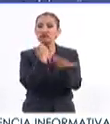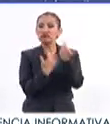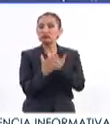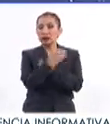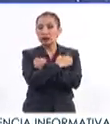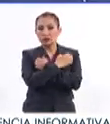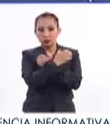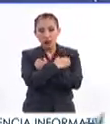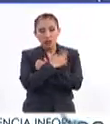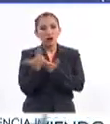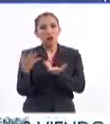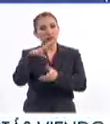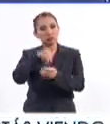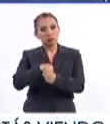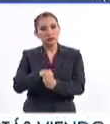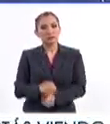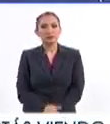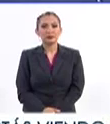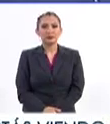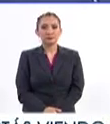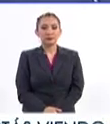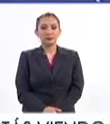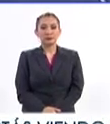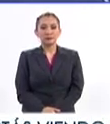desarrollo educativo e integral.